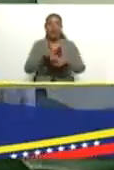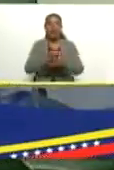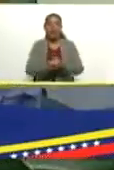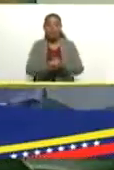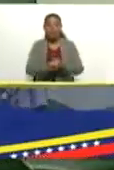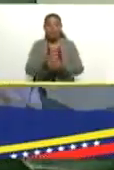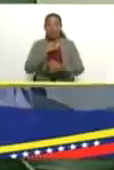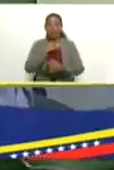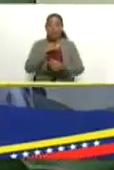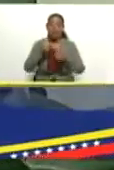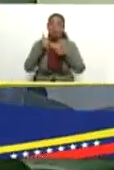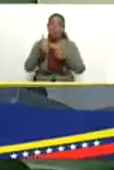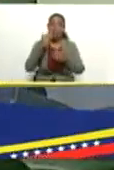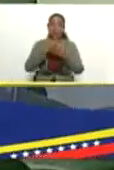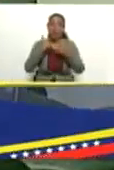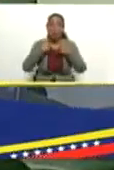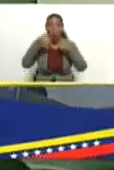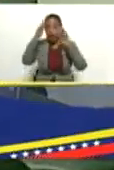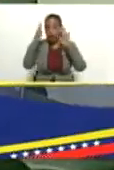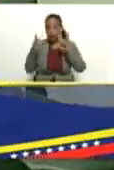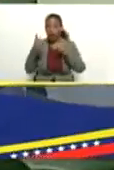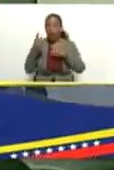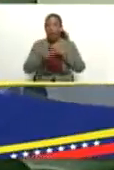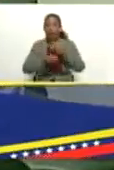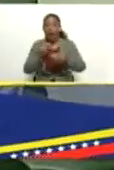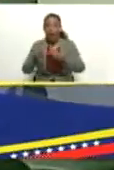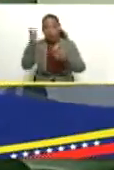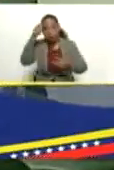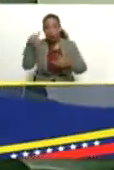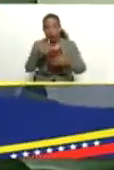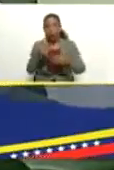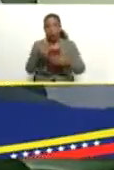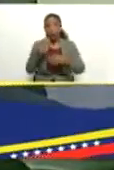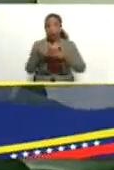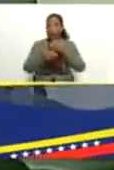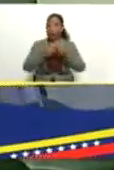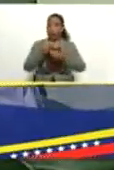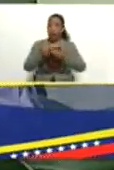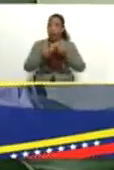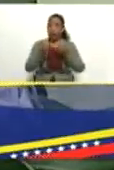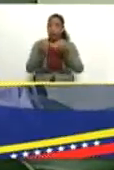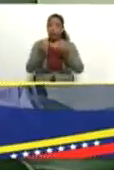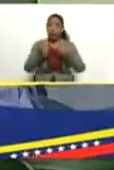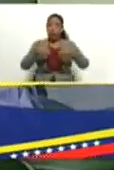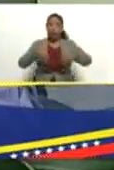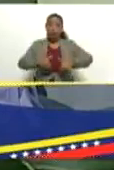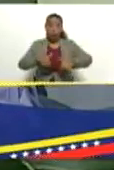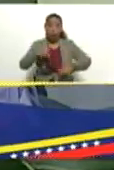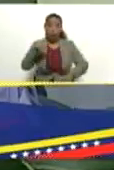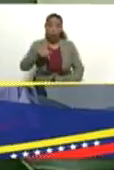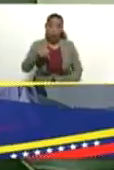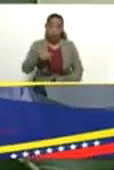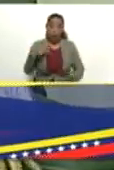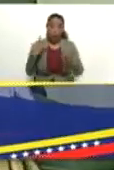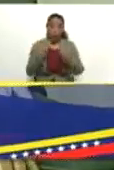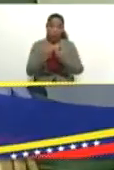estoy pendiente del poder popular, porque fíjate, se hace un inmenso esfuerzo, compañero ministro Villarruel,